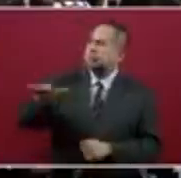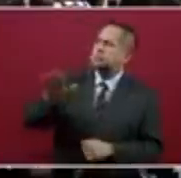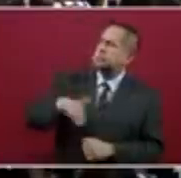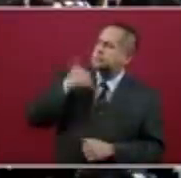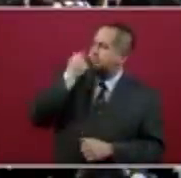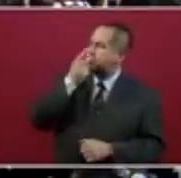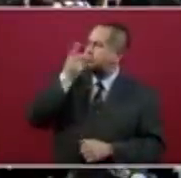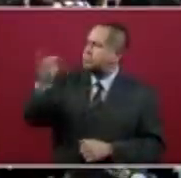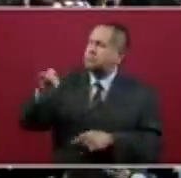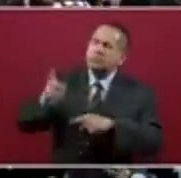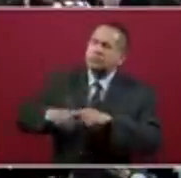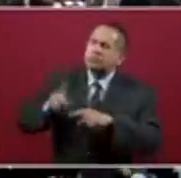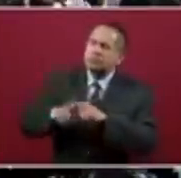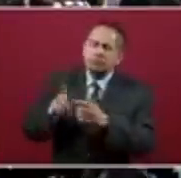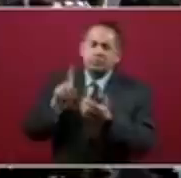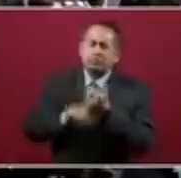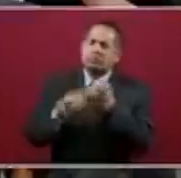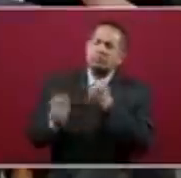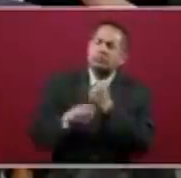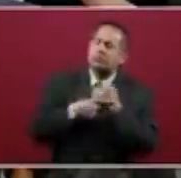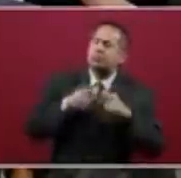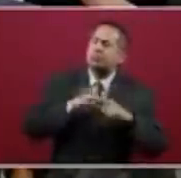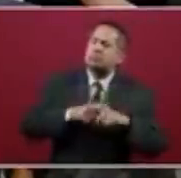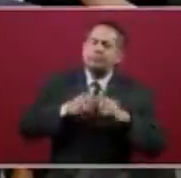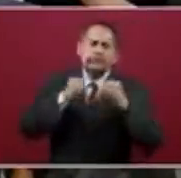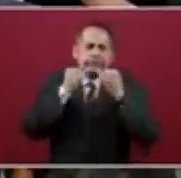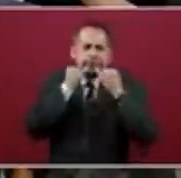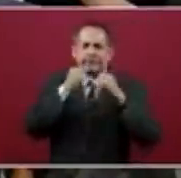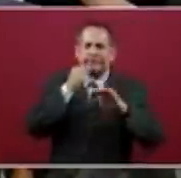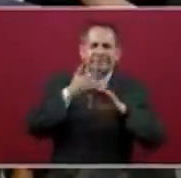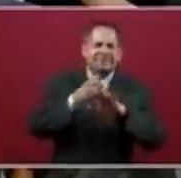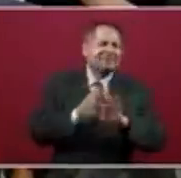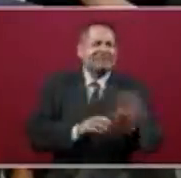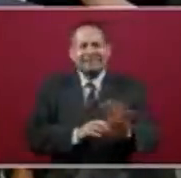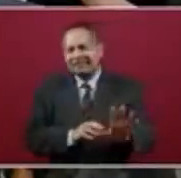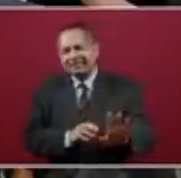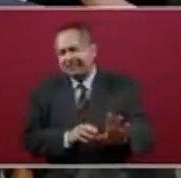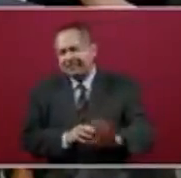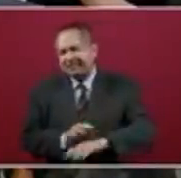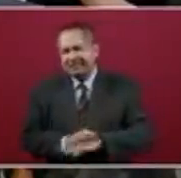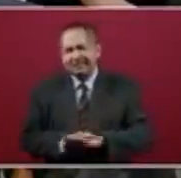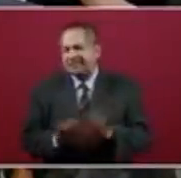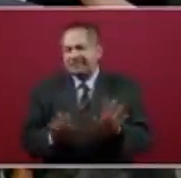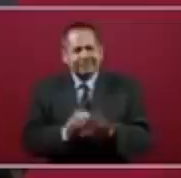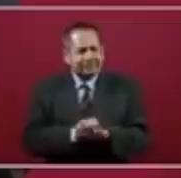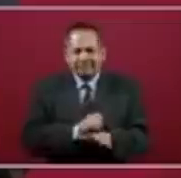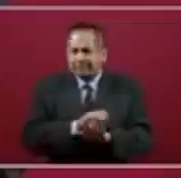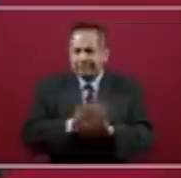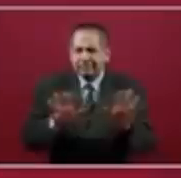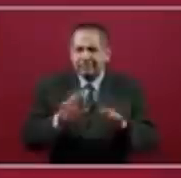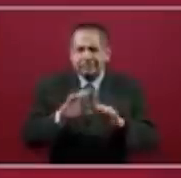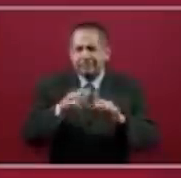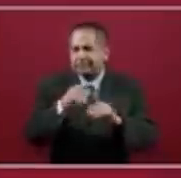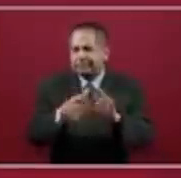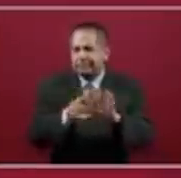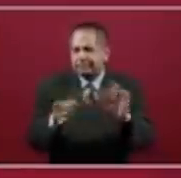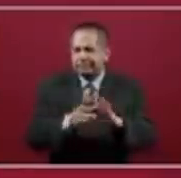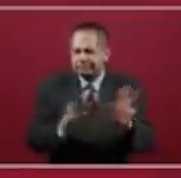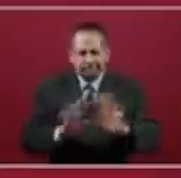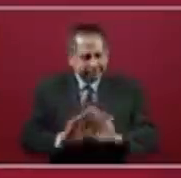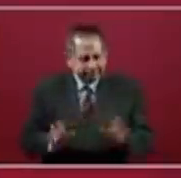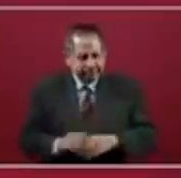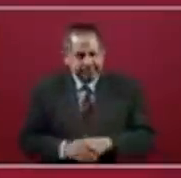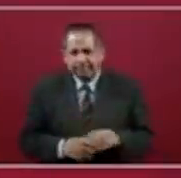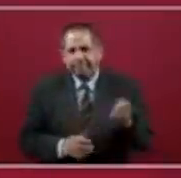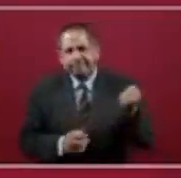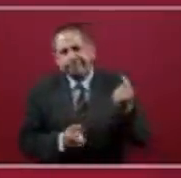quiénes están haciendo estos abucheos, ya tienen información de eso. No, ya yo les expliqué. En algunos casos,